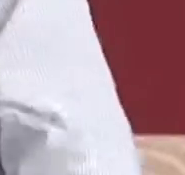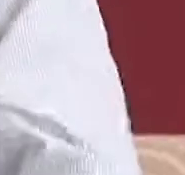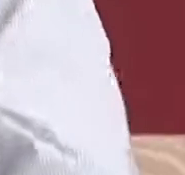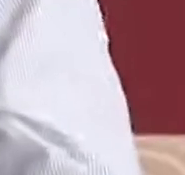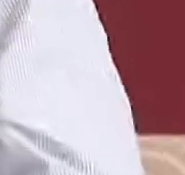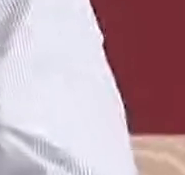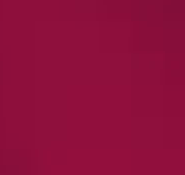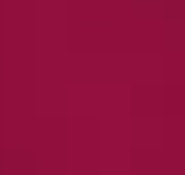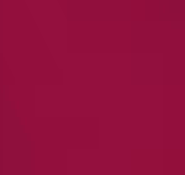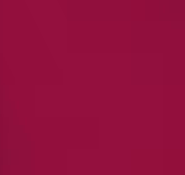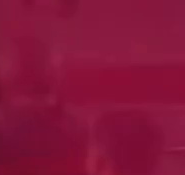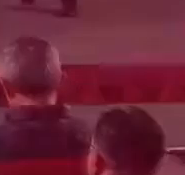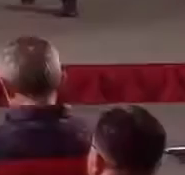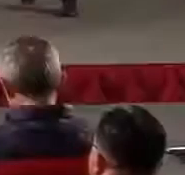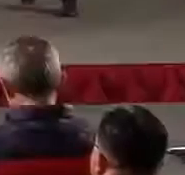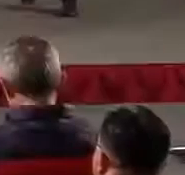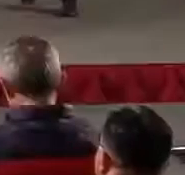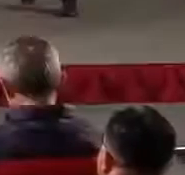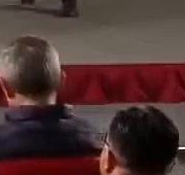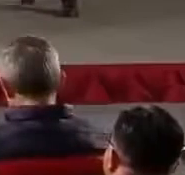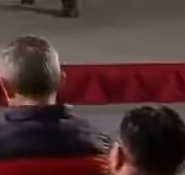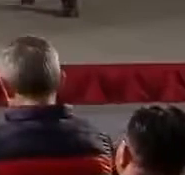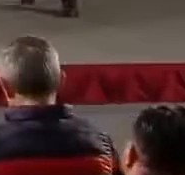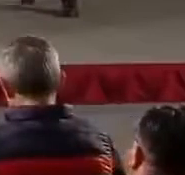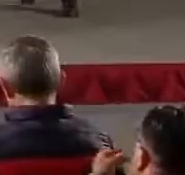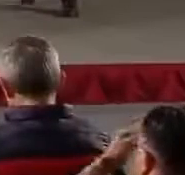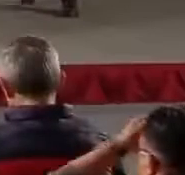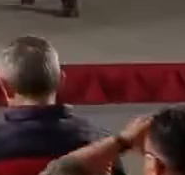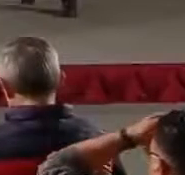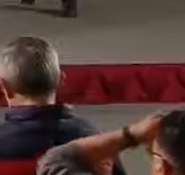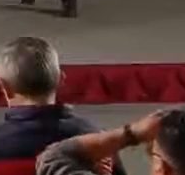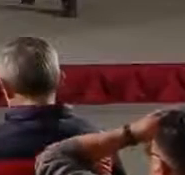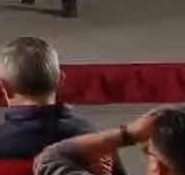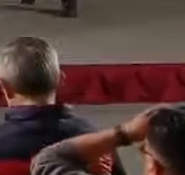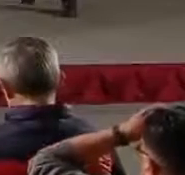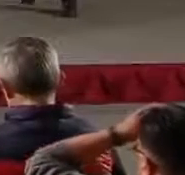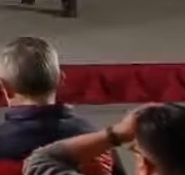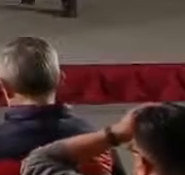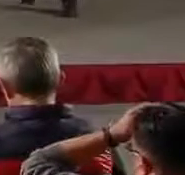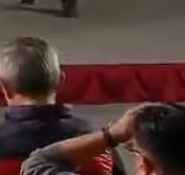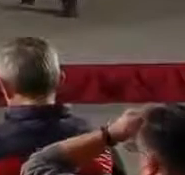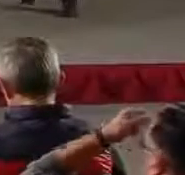sin corrupción. Gobierno de México.